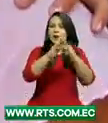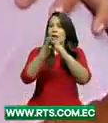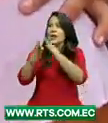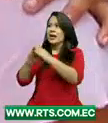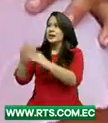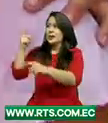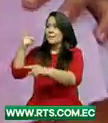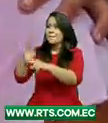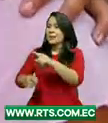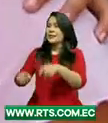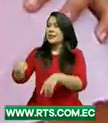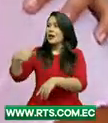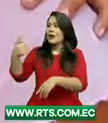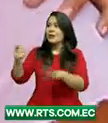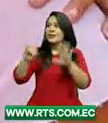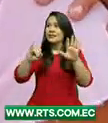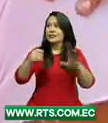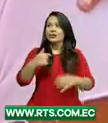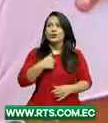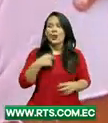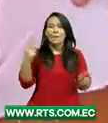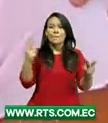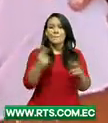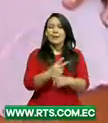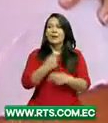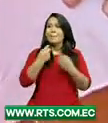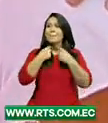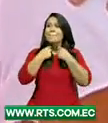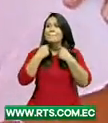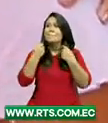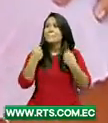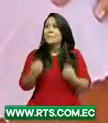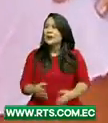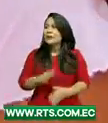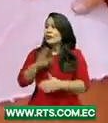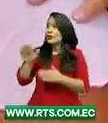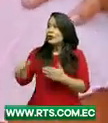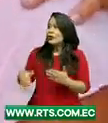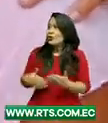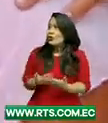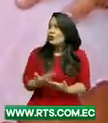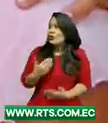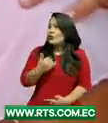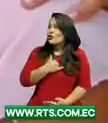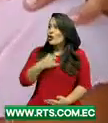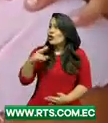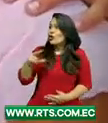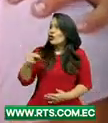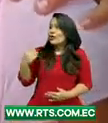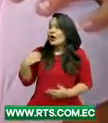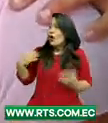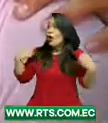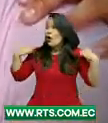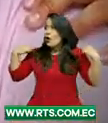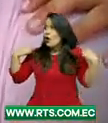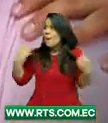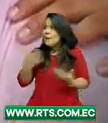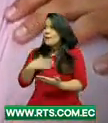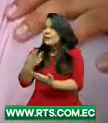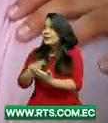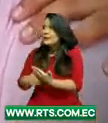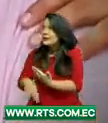Cinco, con la mitad, seis. Yo soy más afectada que todo porque yo he perdido todo. No tengo ropa, mis hijos, nadie tiene